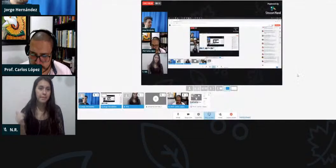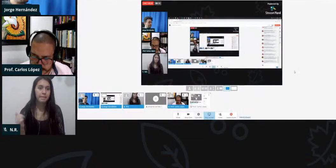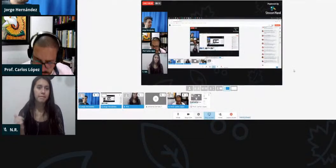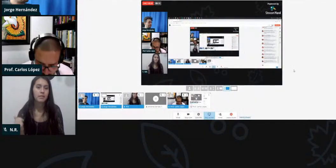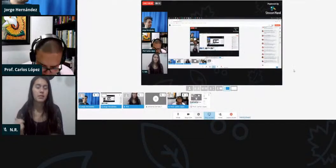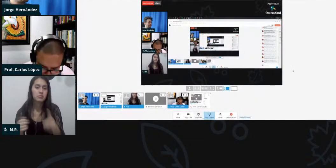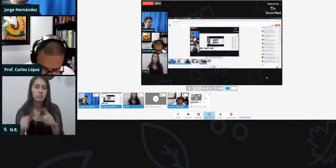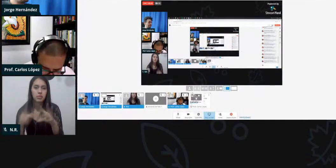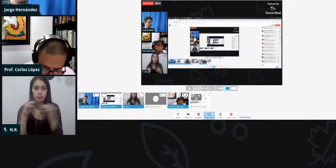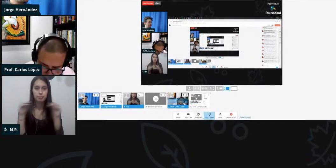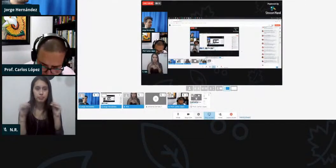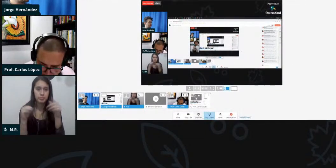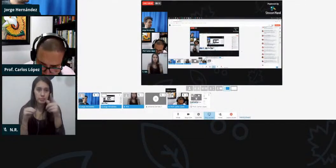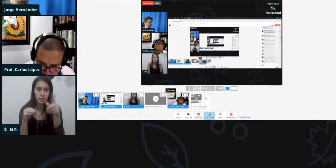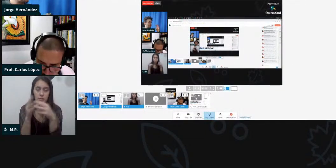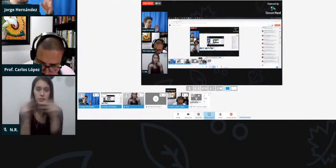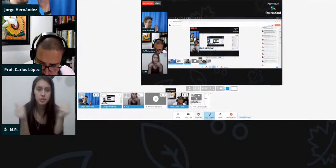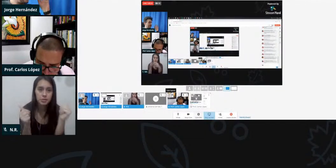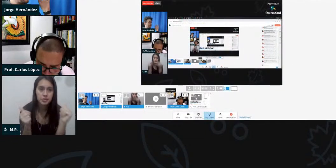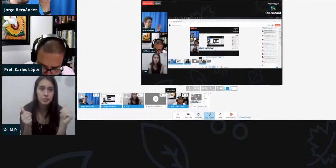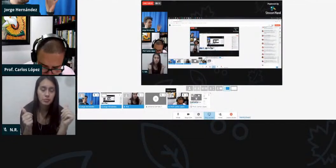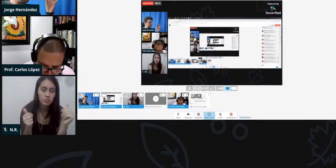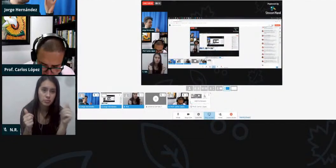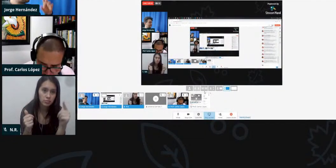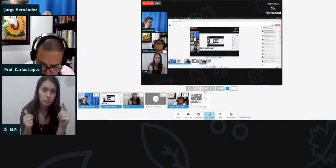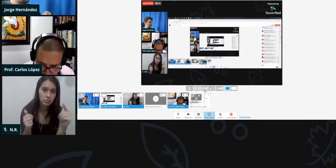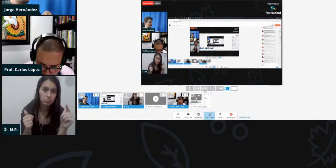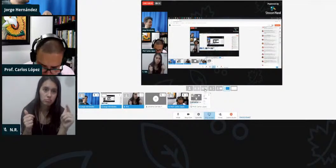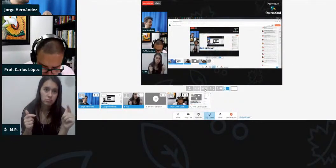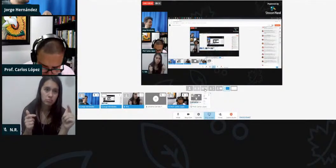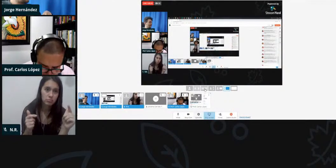modo. Como si yo tuviera,